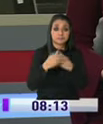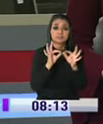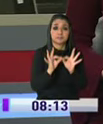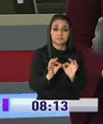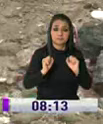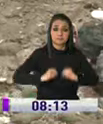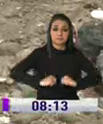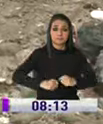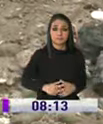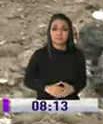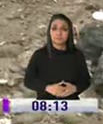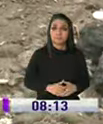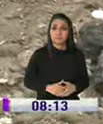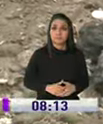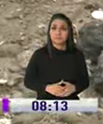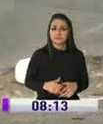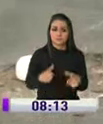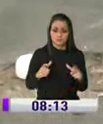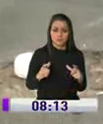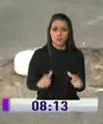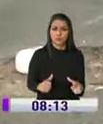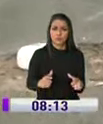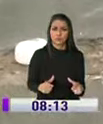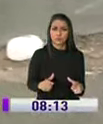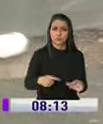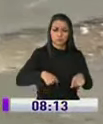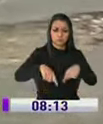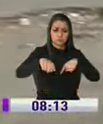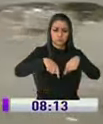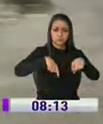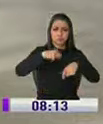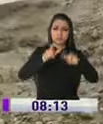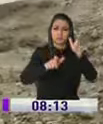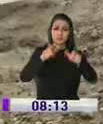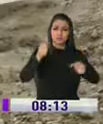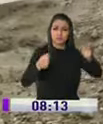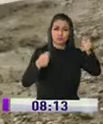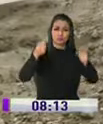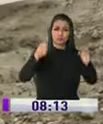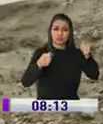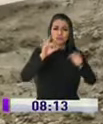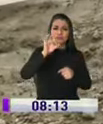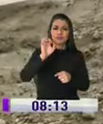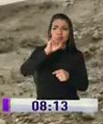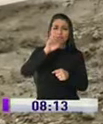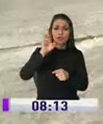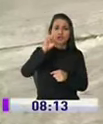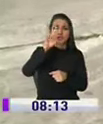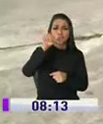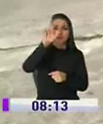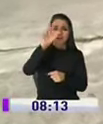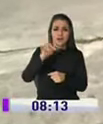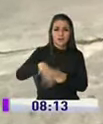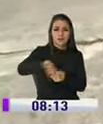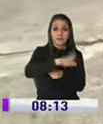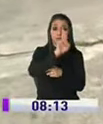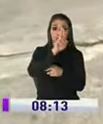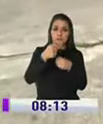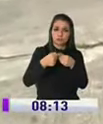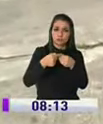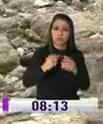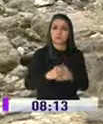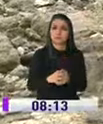Este hueco de grandes proporciones causa molestias a los moradores y conductores de la Ferroviaria Media al sur de Quito. Según los vecinos, se originó